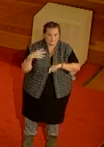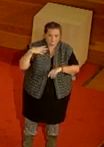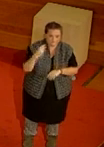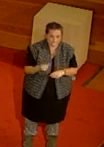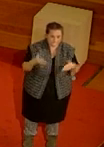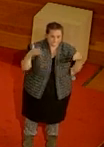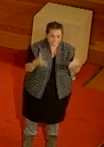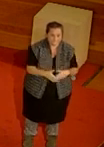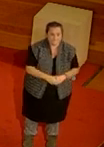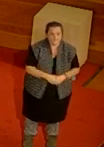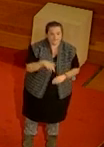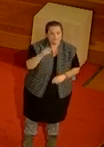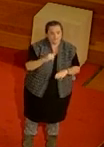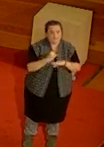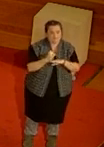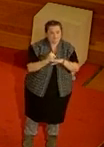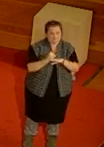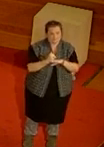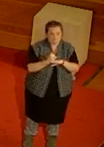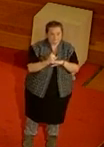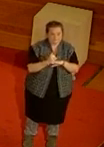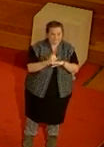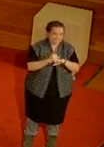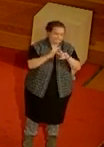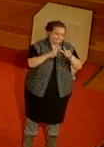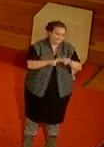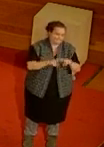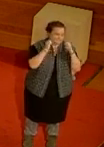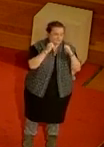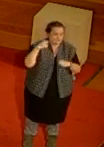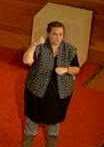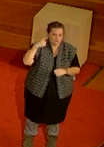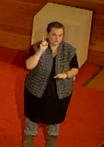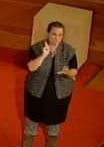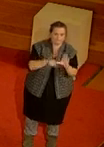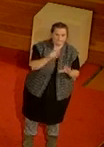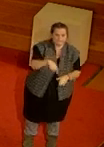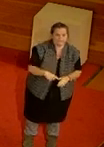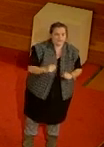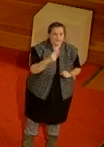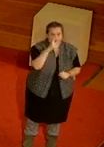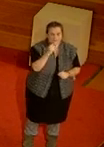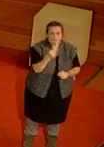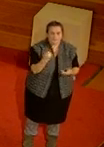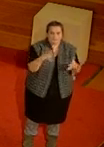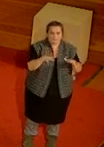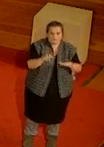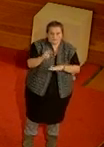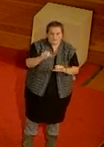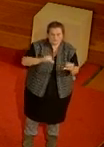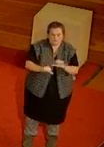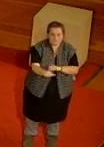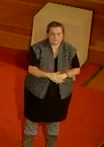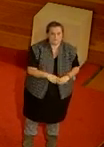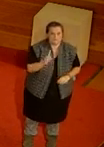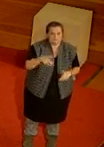es miembro del International institute for strategic studies en Londres desde 1993 además es consultor